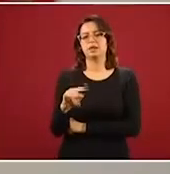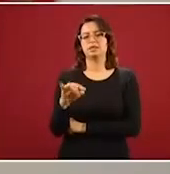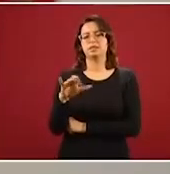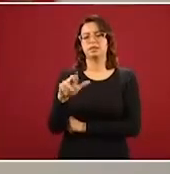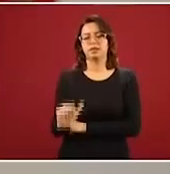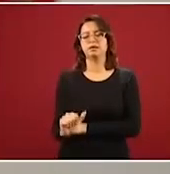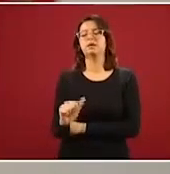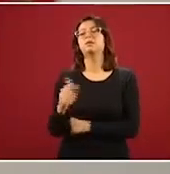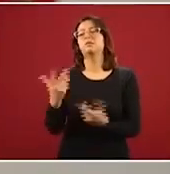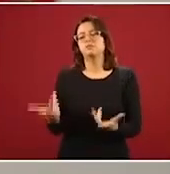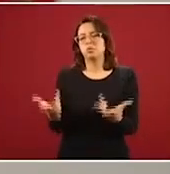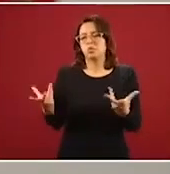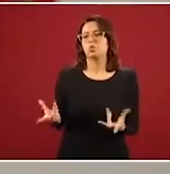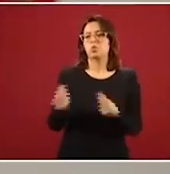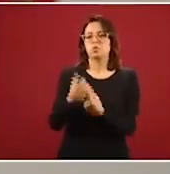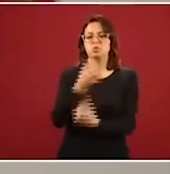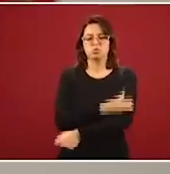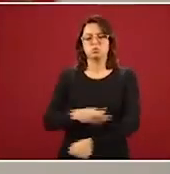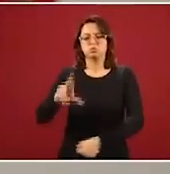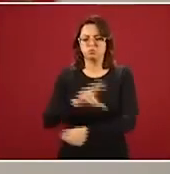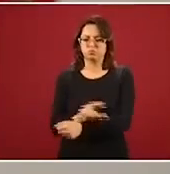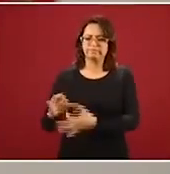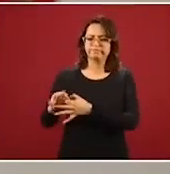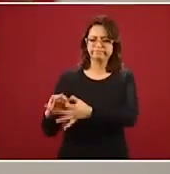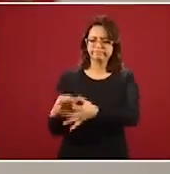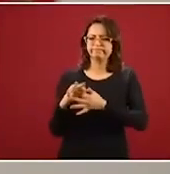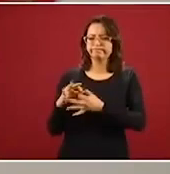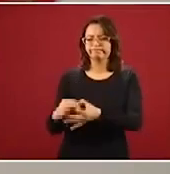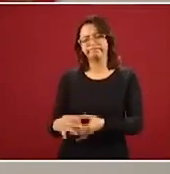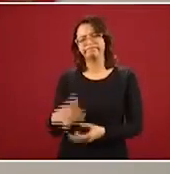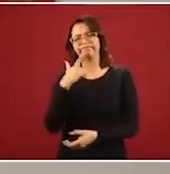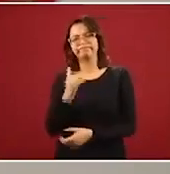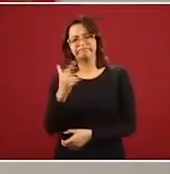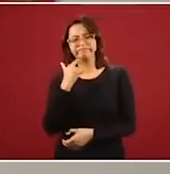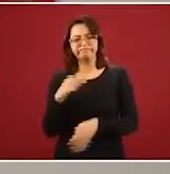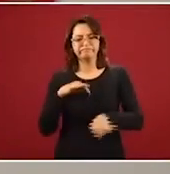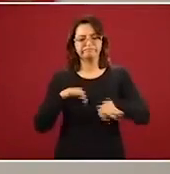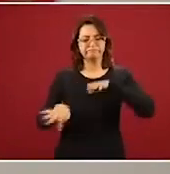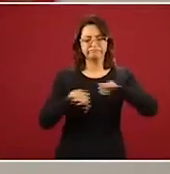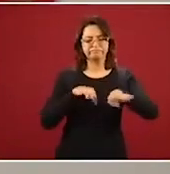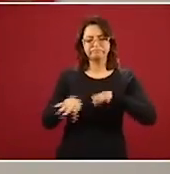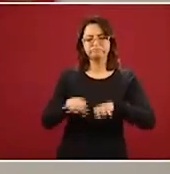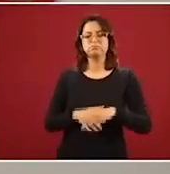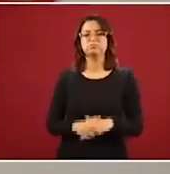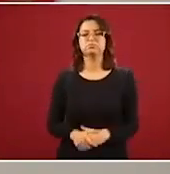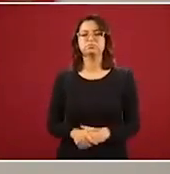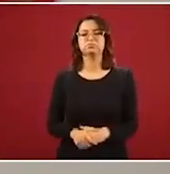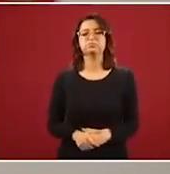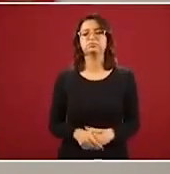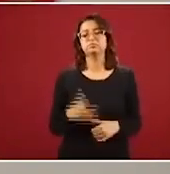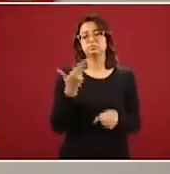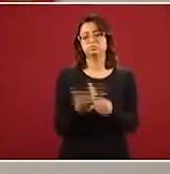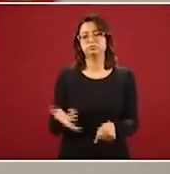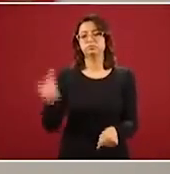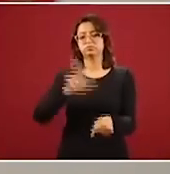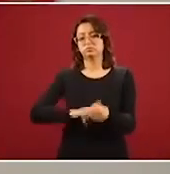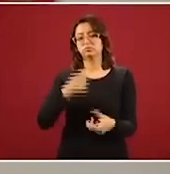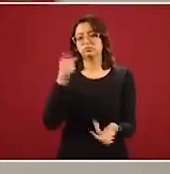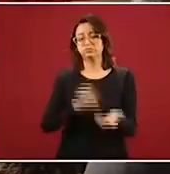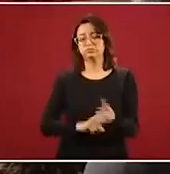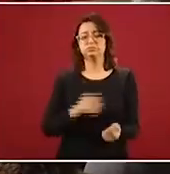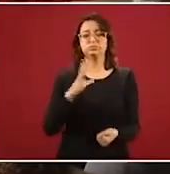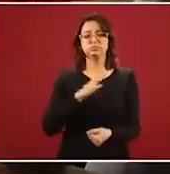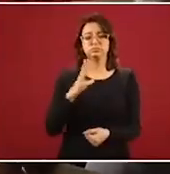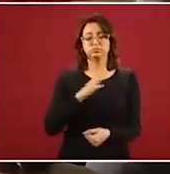muy estrecha y muy vigorosa. El hospital tiene, eso hay que dejarlo claro, y así lo verán para